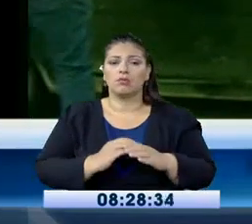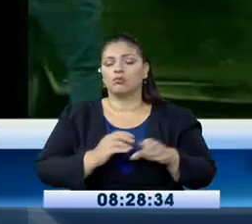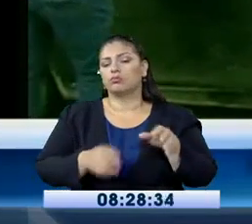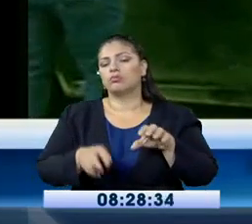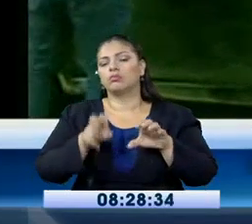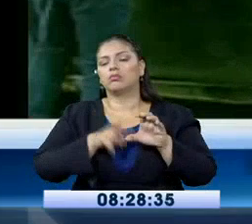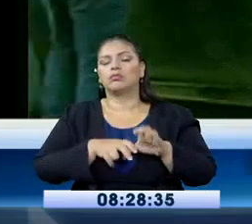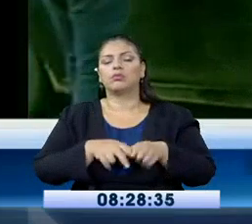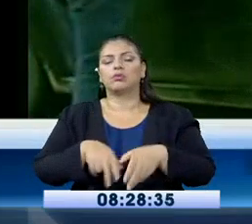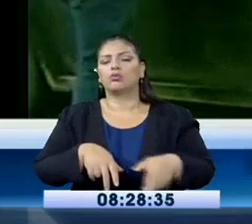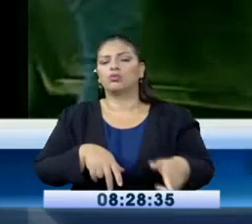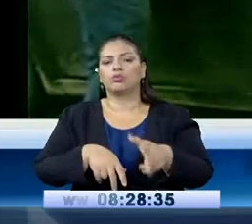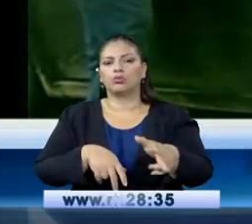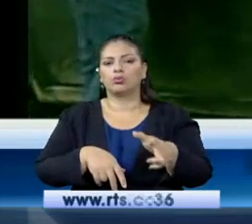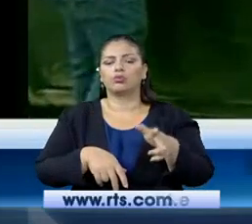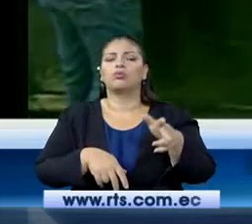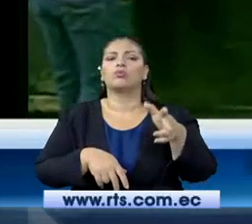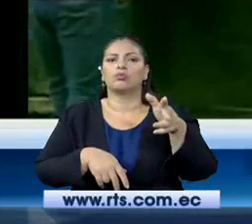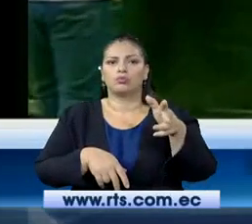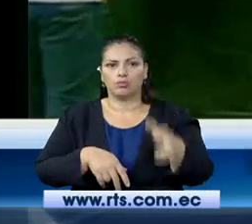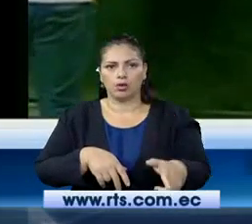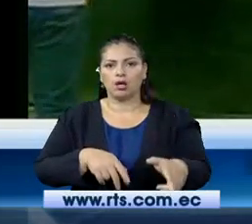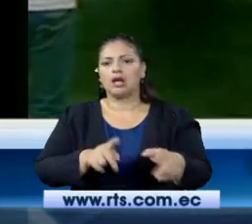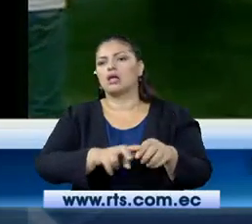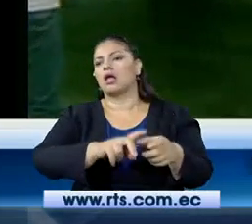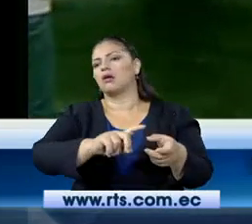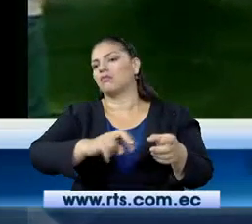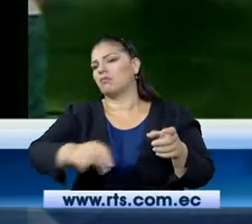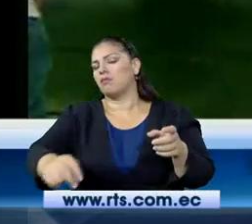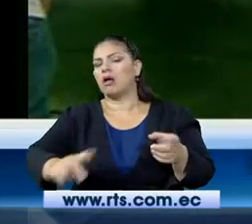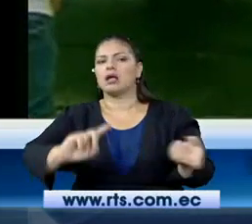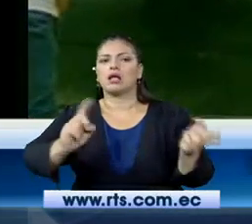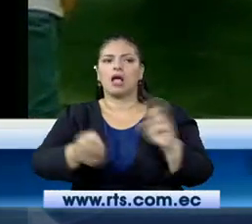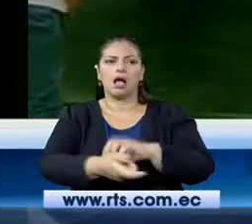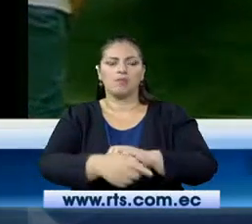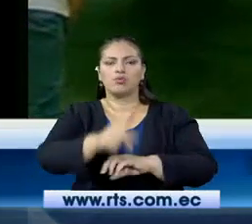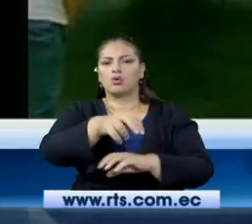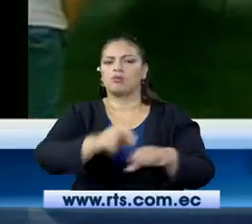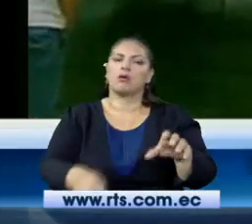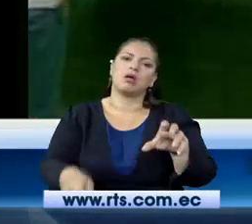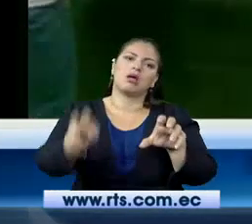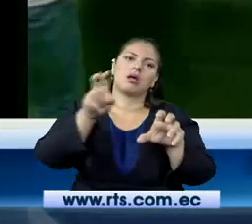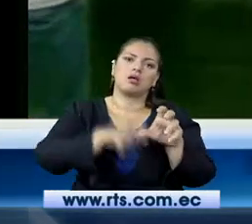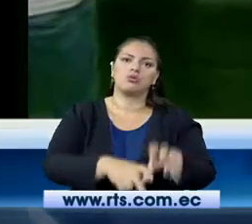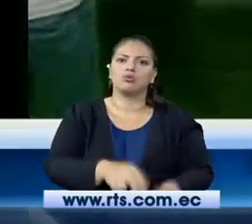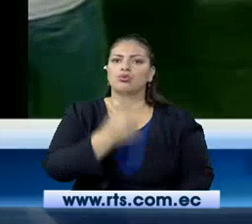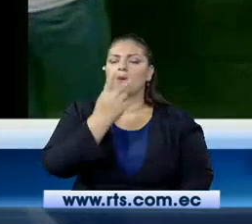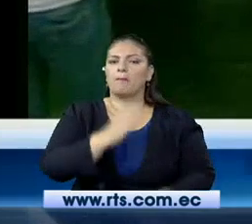noche, cobran 25 centavos. Pero aquí falta iluminación porque no tenemos iluminación,